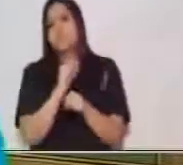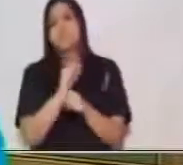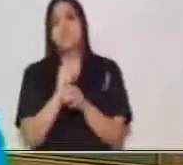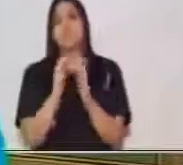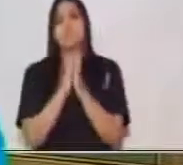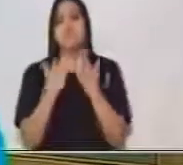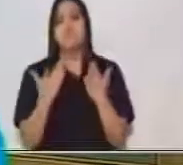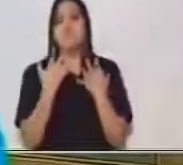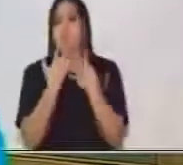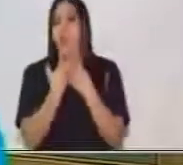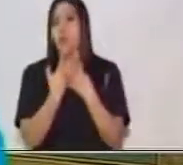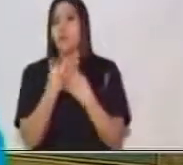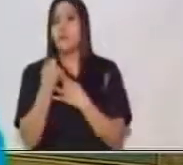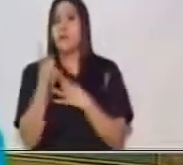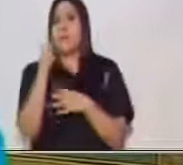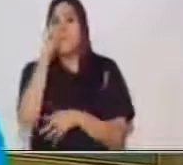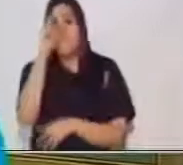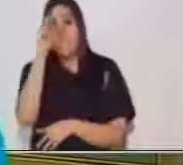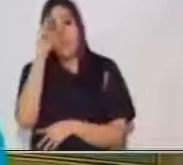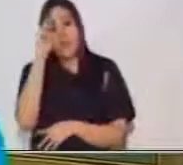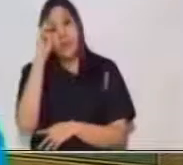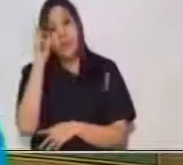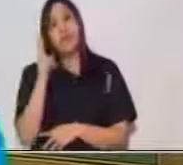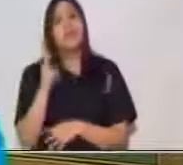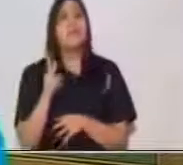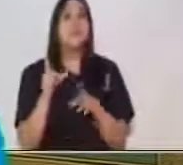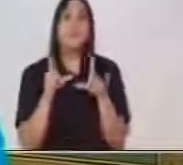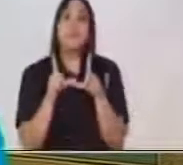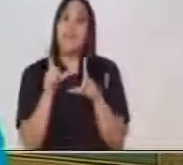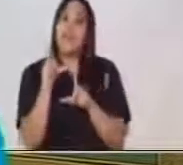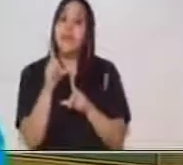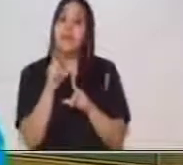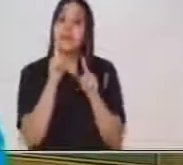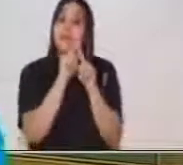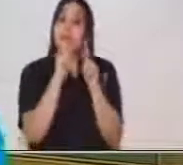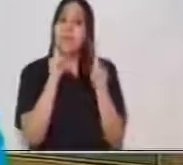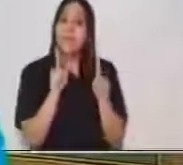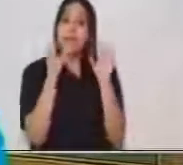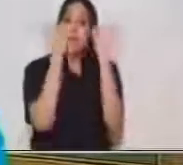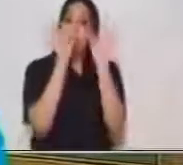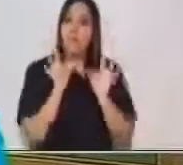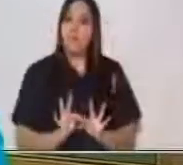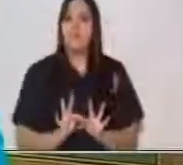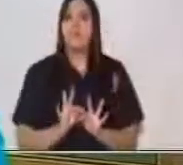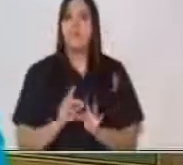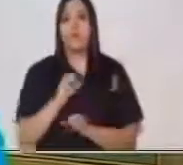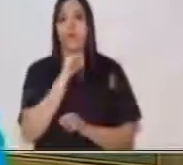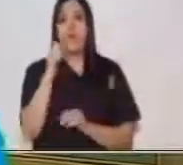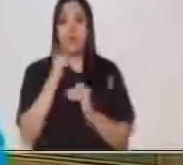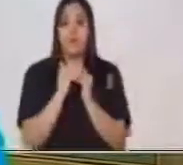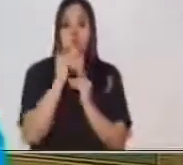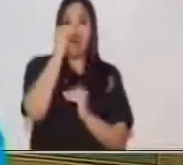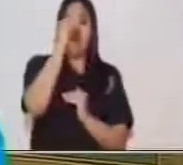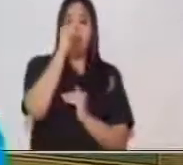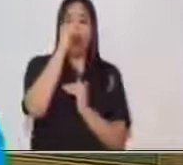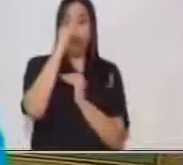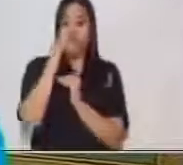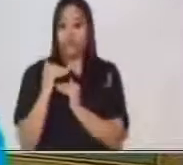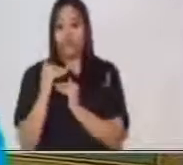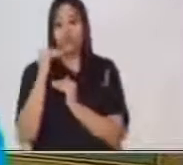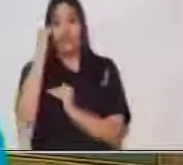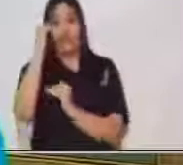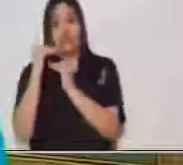recordar que las letras tienen diferentes trazos y diferentes direcciones. Algunas suben, otras bajan y